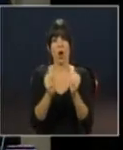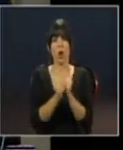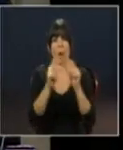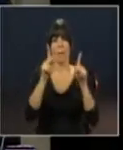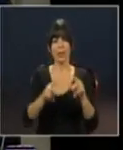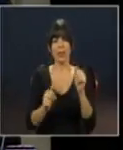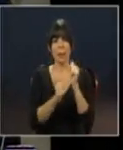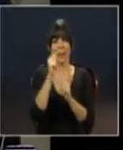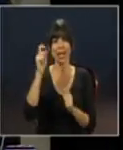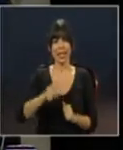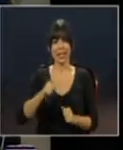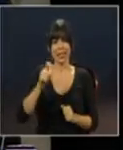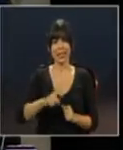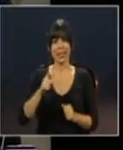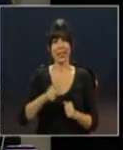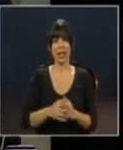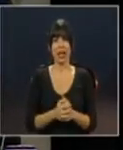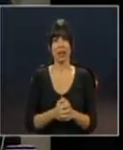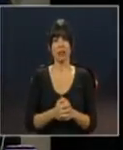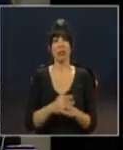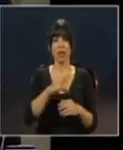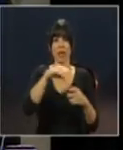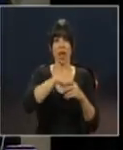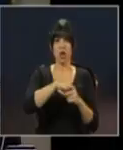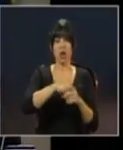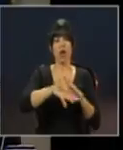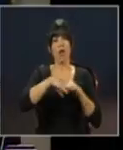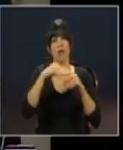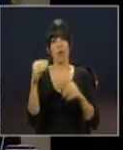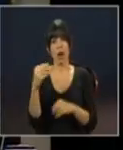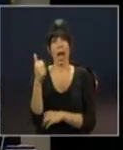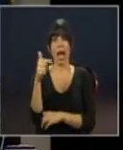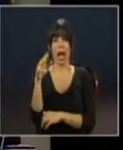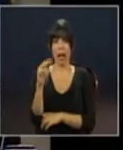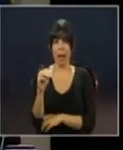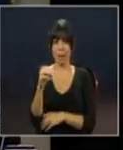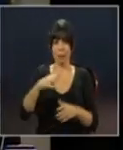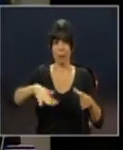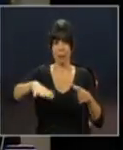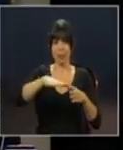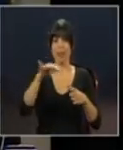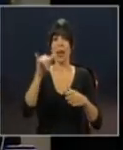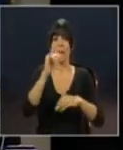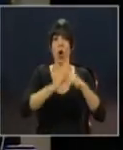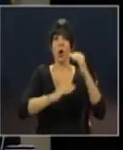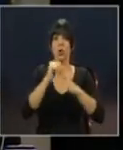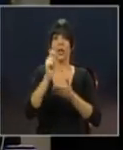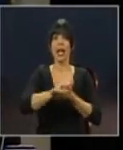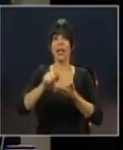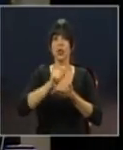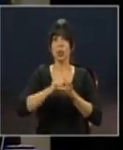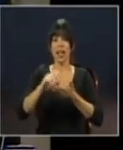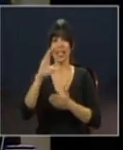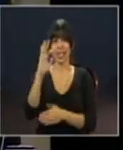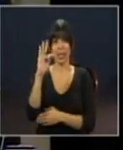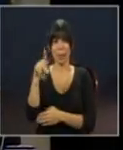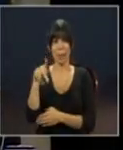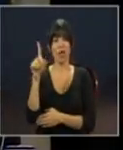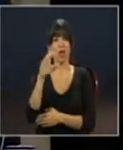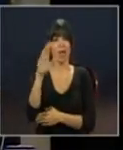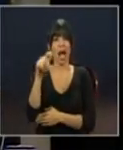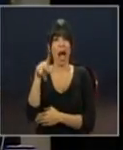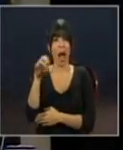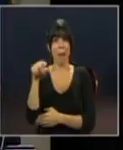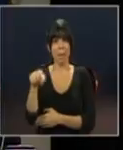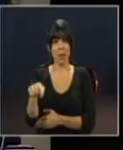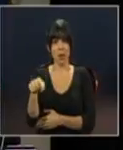más necesitadas dentro y fuera del área metropolitana, así como lo fue la construcción de la escuela y el CTP en La Carpio.